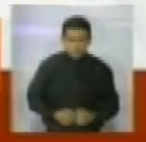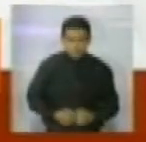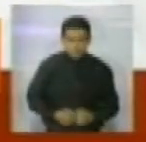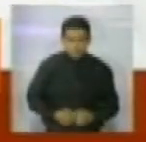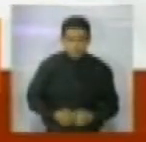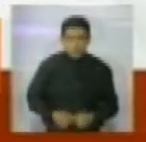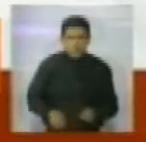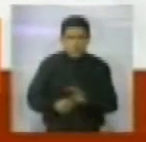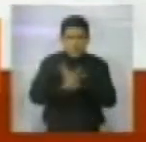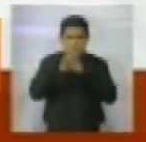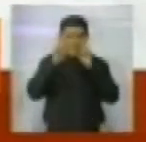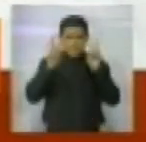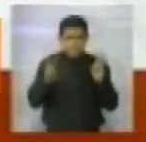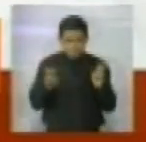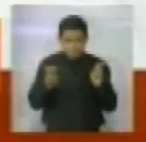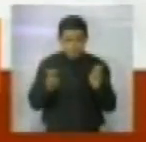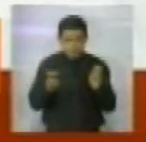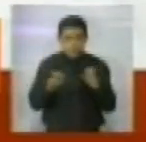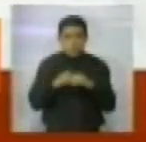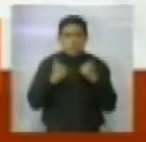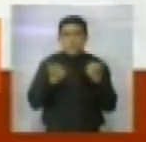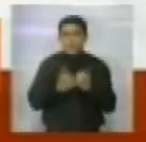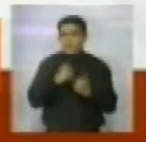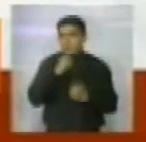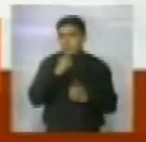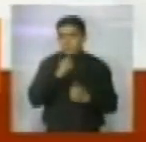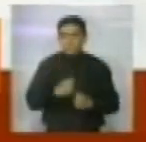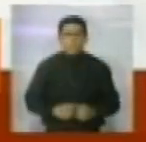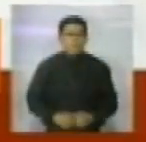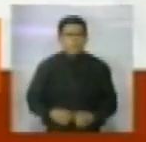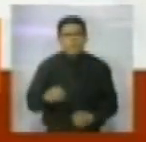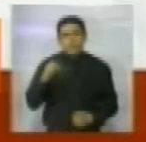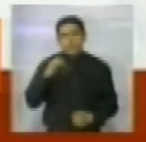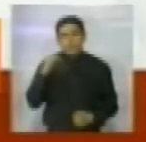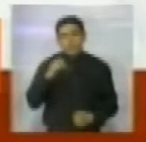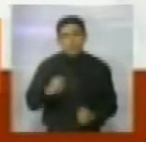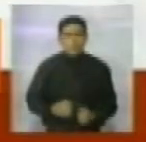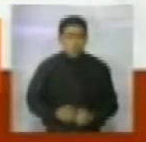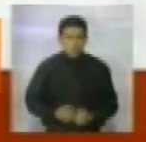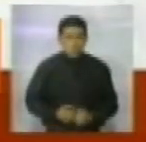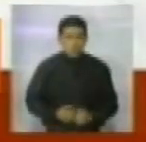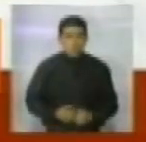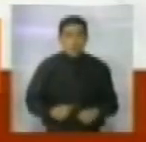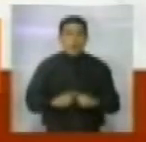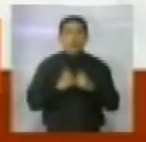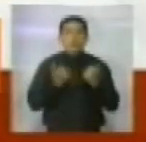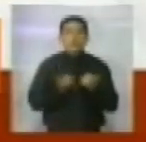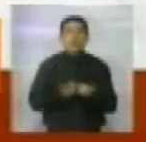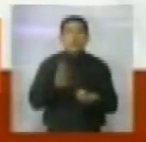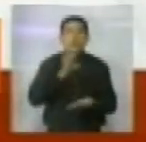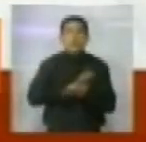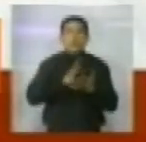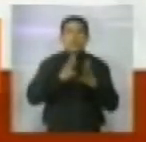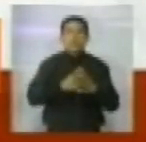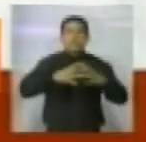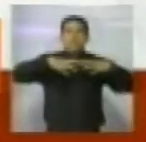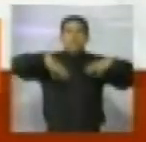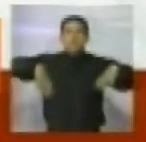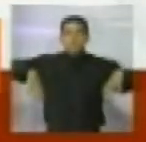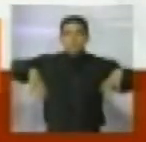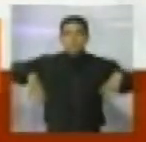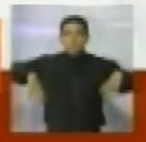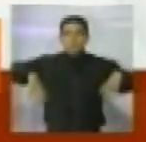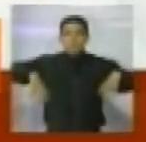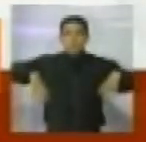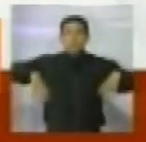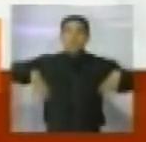un tema que también se trató en la Asamblea. También podemos hablar de la bicameralidad, la cual pretende dividir al